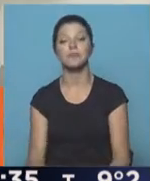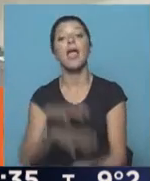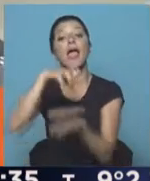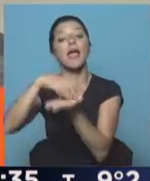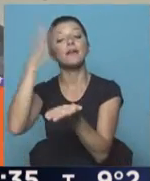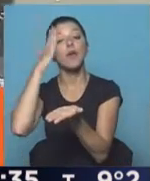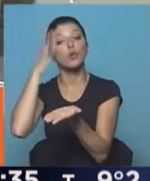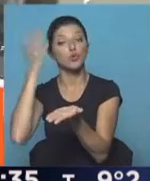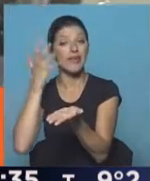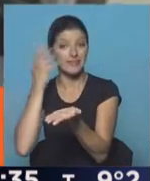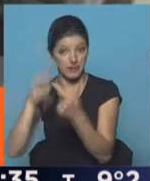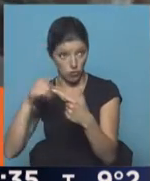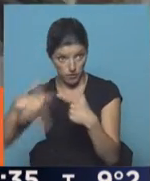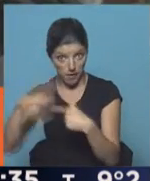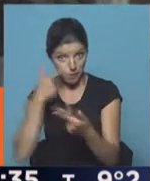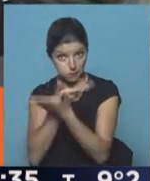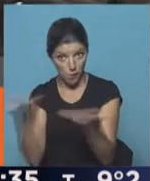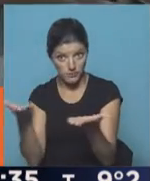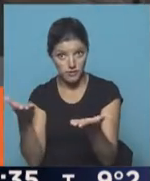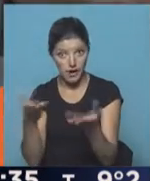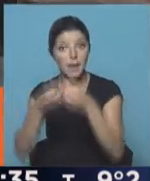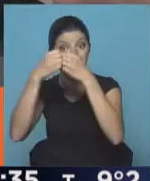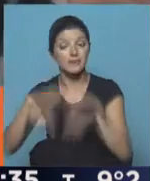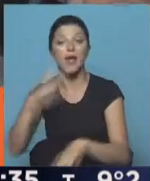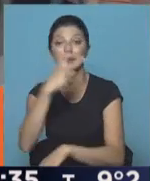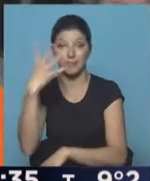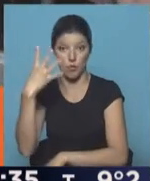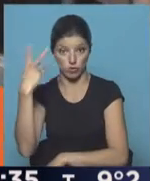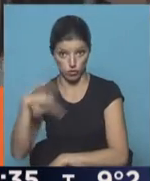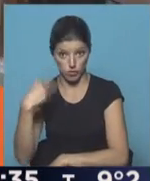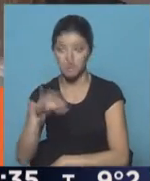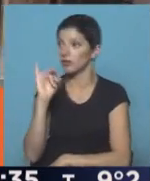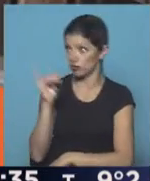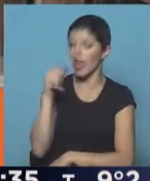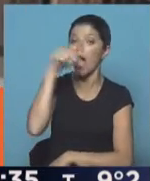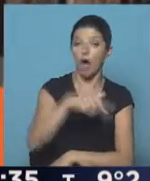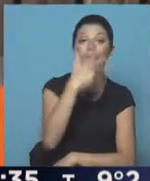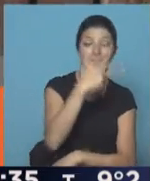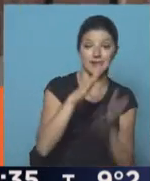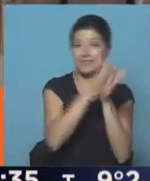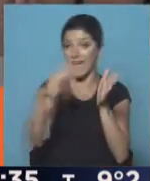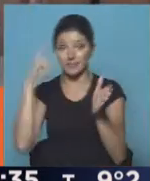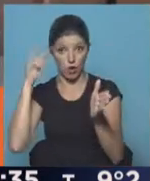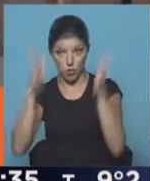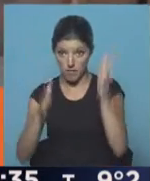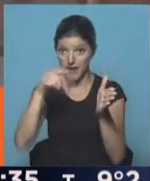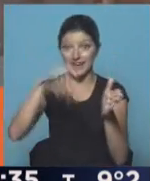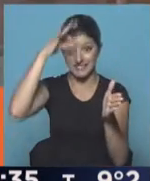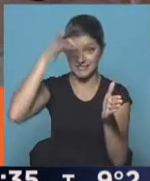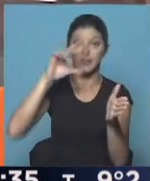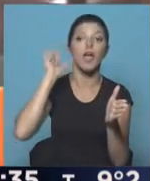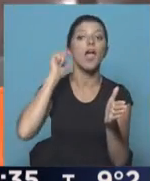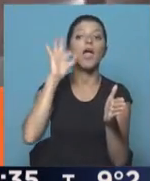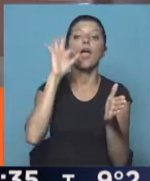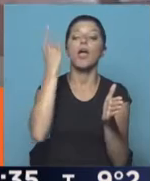tigre es el lugar donde irá la muestra a partir del 24 llegarán ahora del 3 al 9 va a estar mi logo mont 21 películas